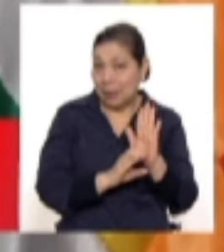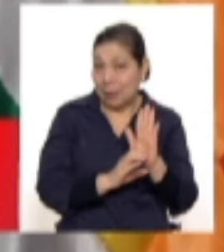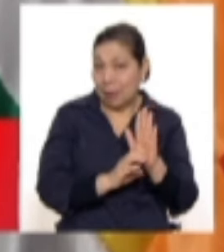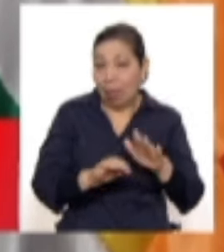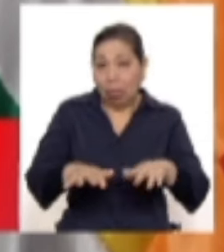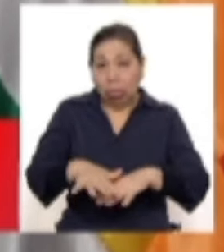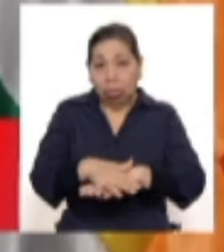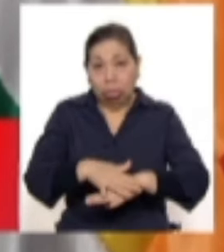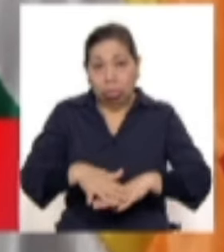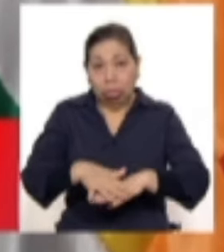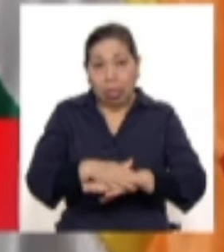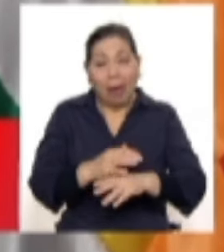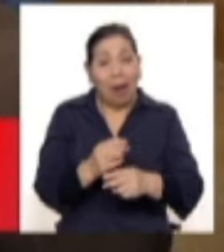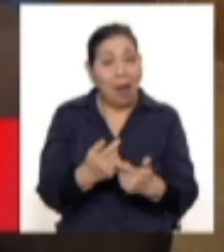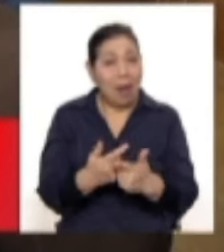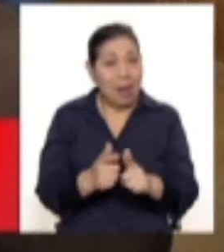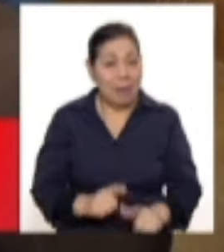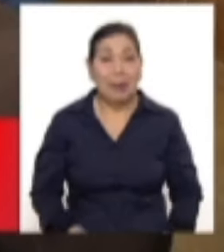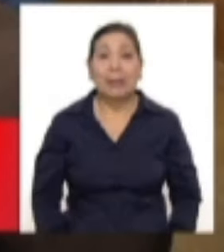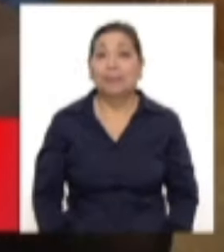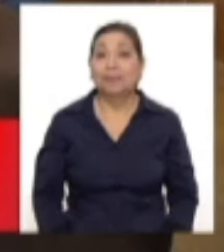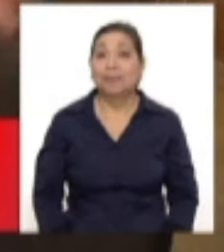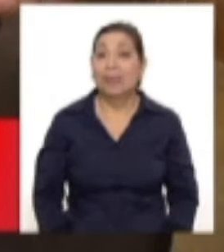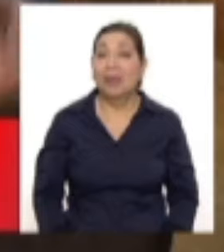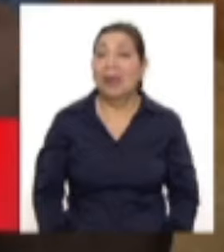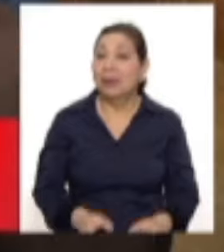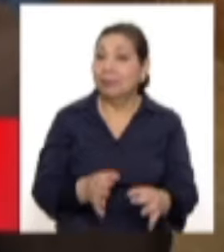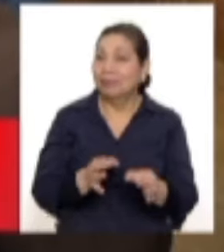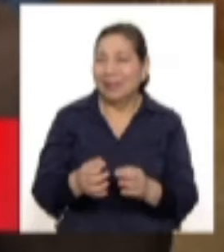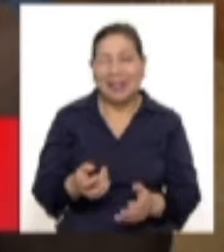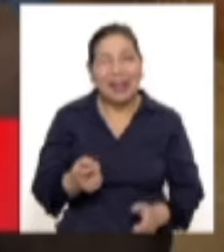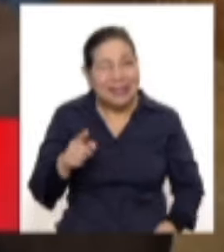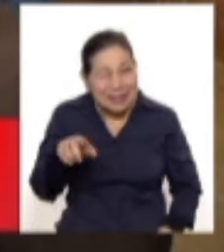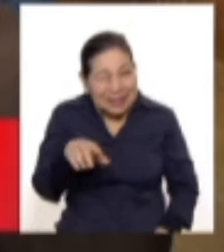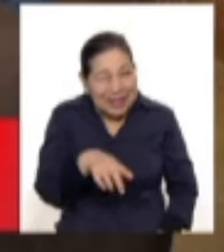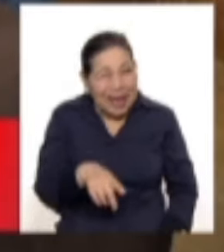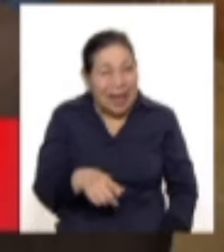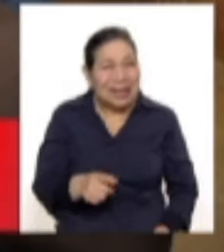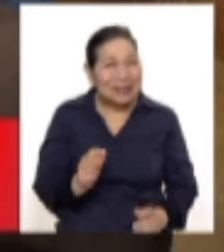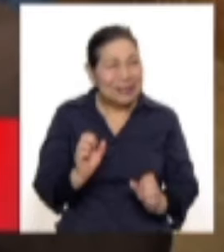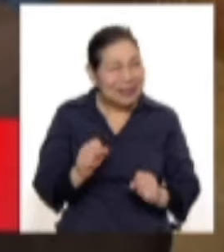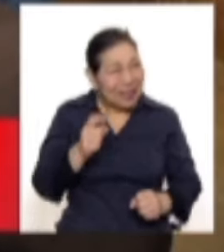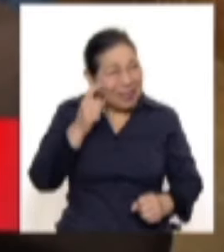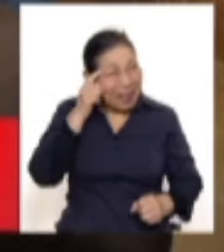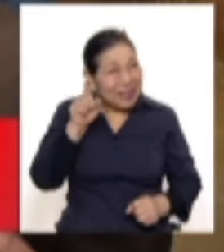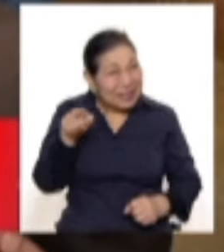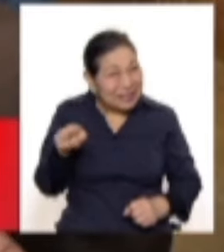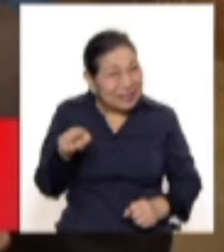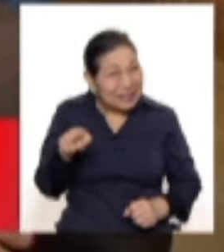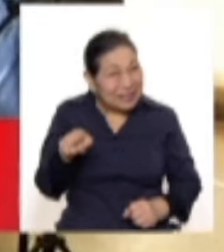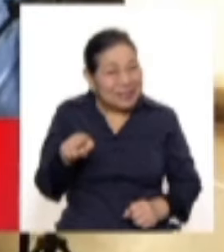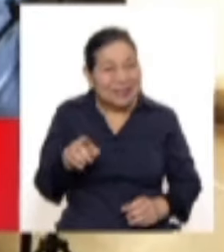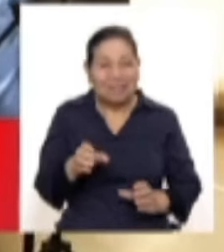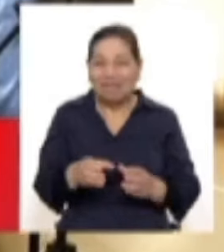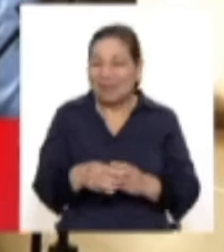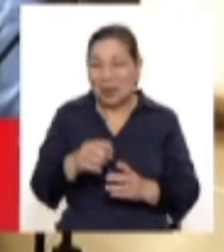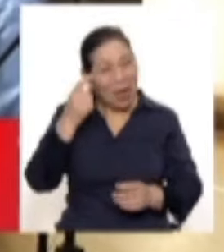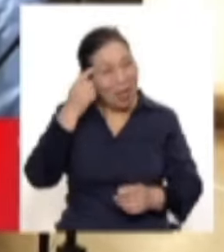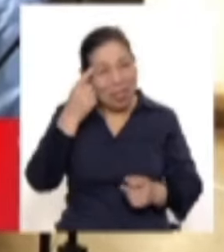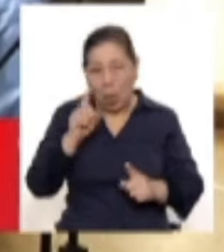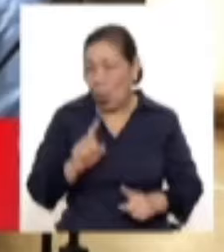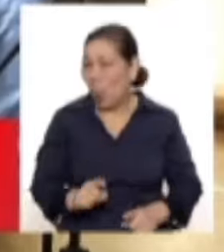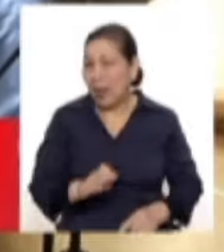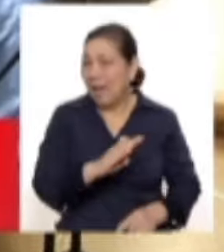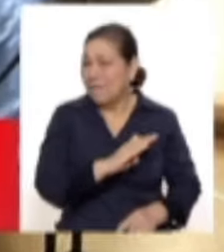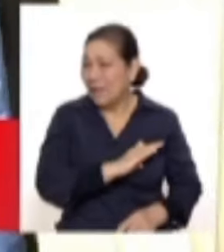la tramitación de una acción de libertad. Son argumentos que no convencen a los adversarios del llamado líder indígena. Piden